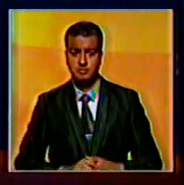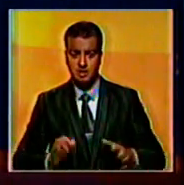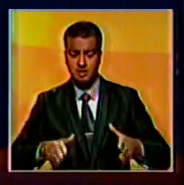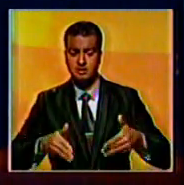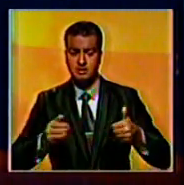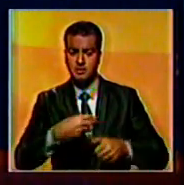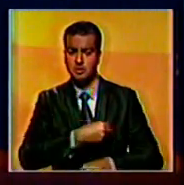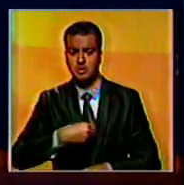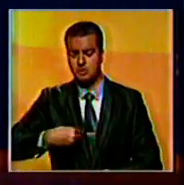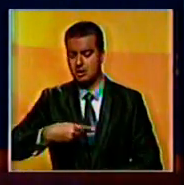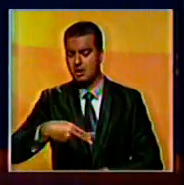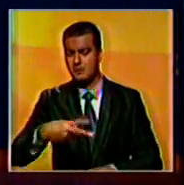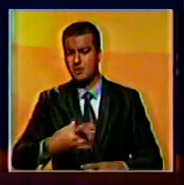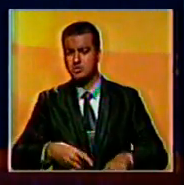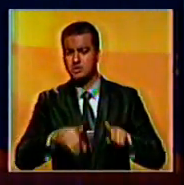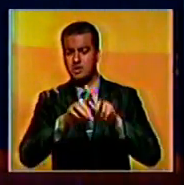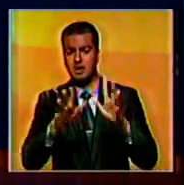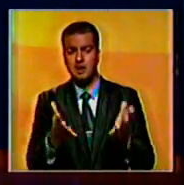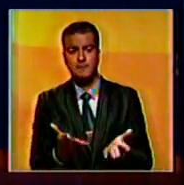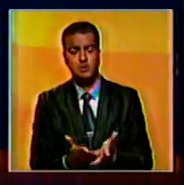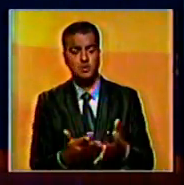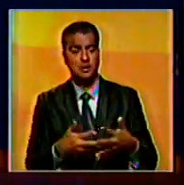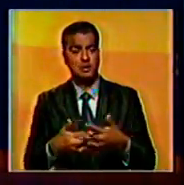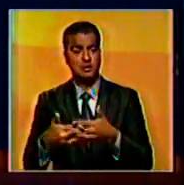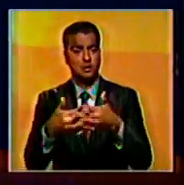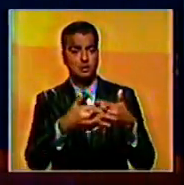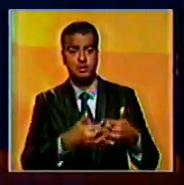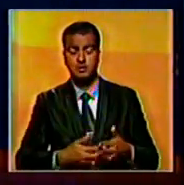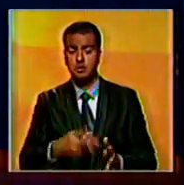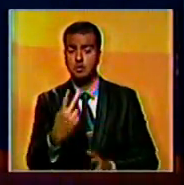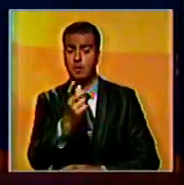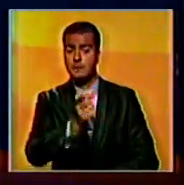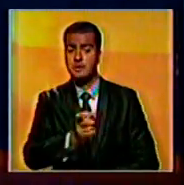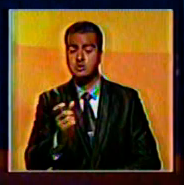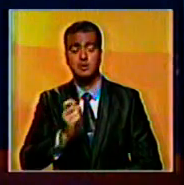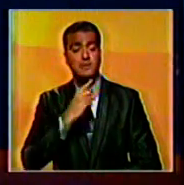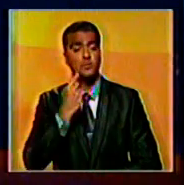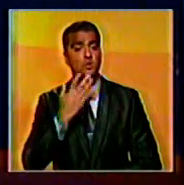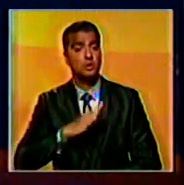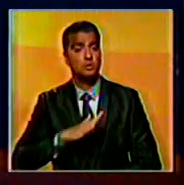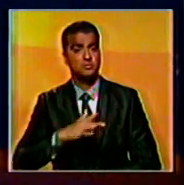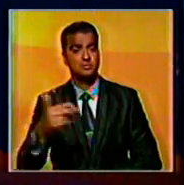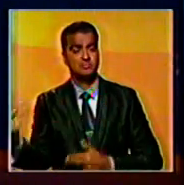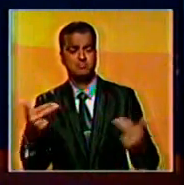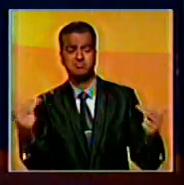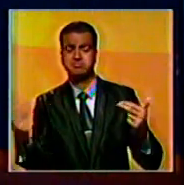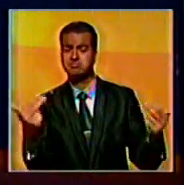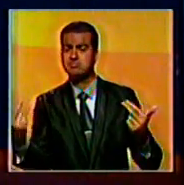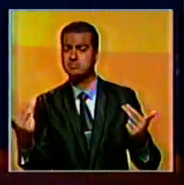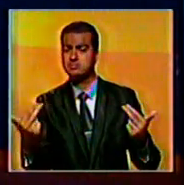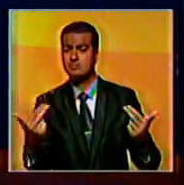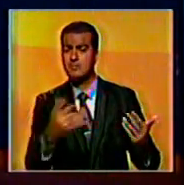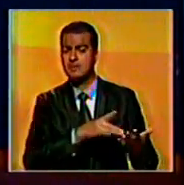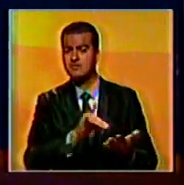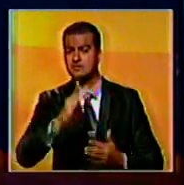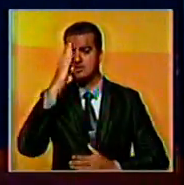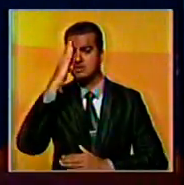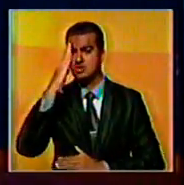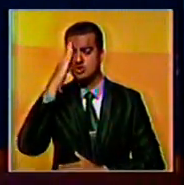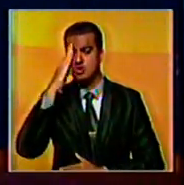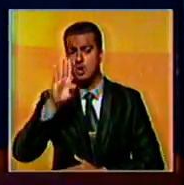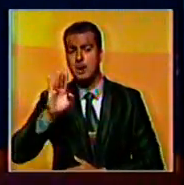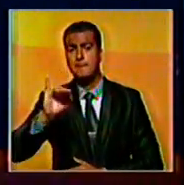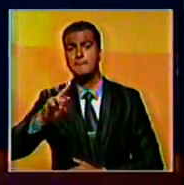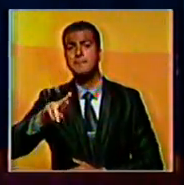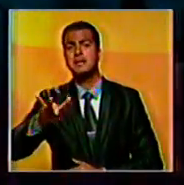Iniciamos nuestro recorrido por lo que pasa en el mundo en Estados Unidos, donde dos personas murieron en un tiroteo en la base naval de Norfolk, en